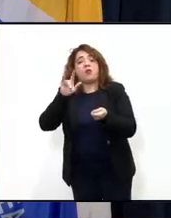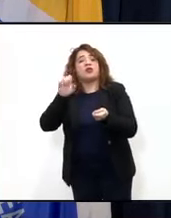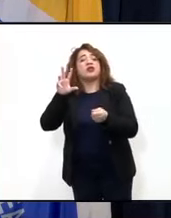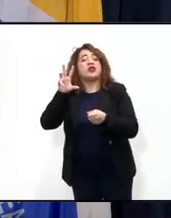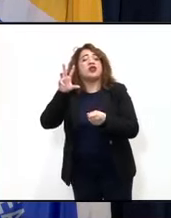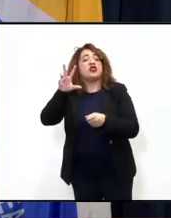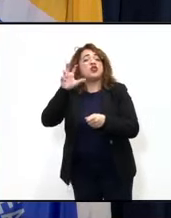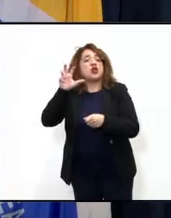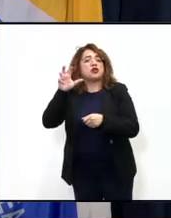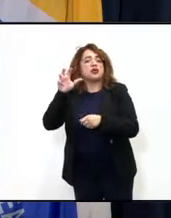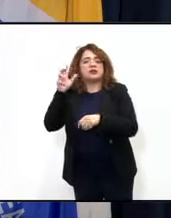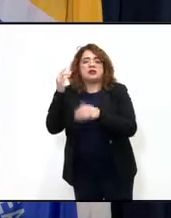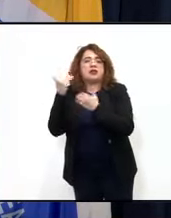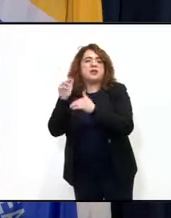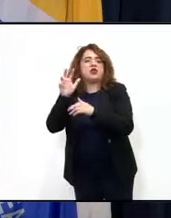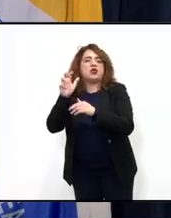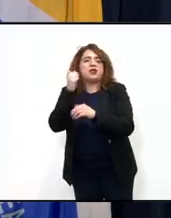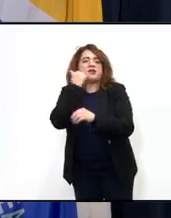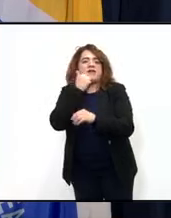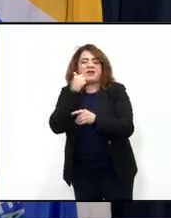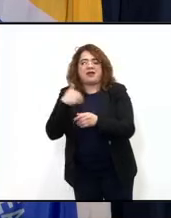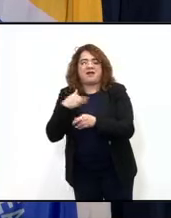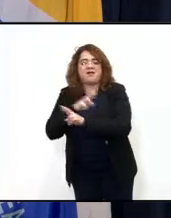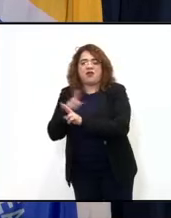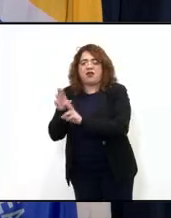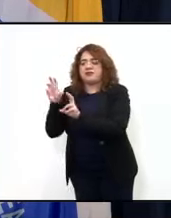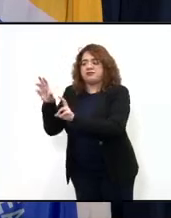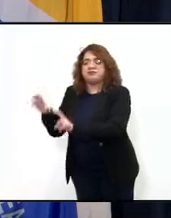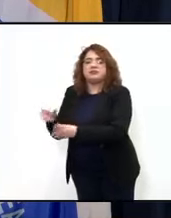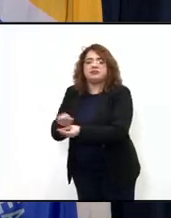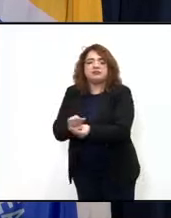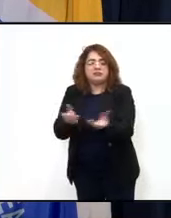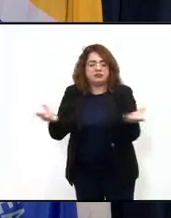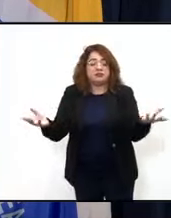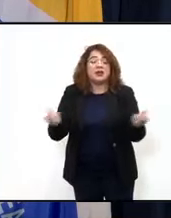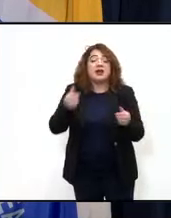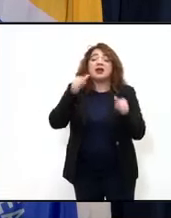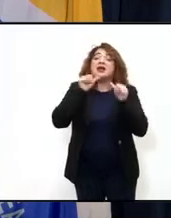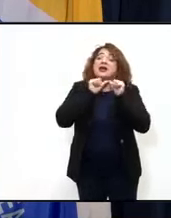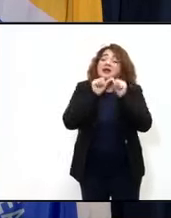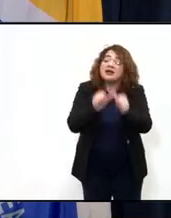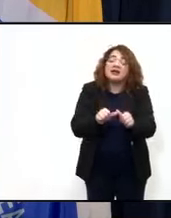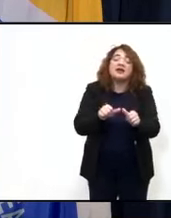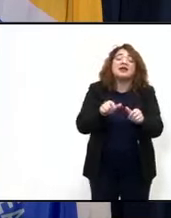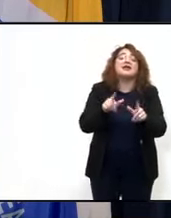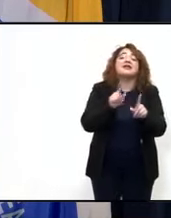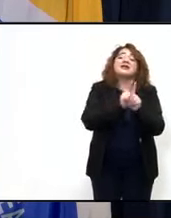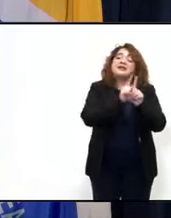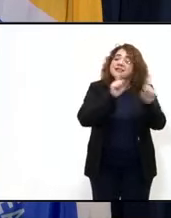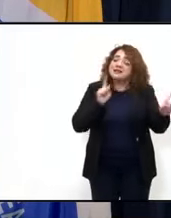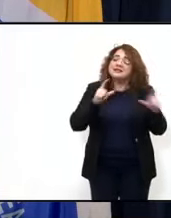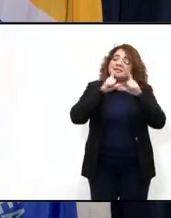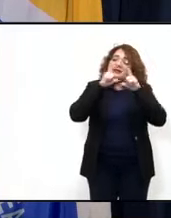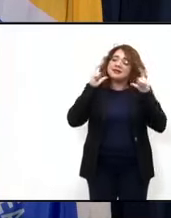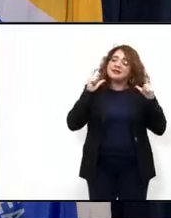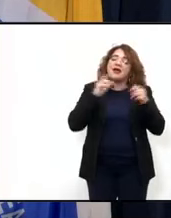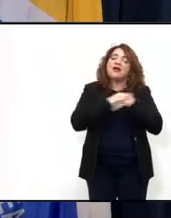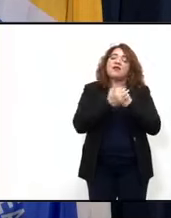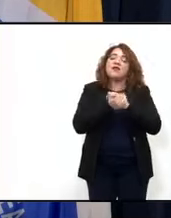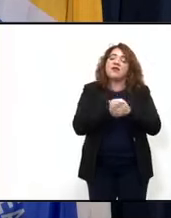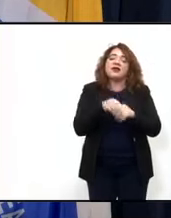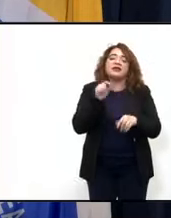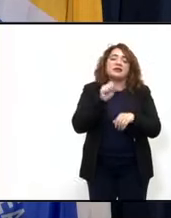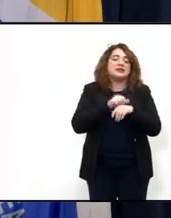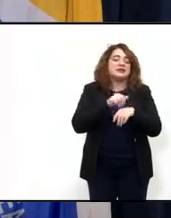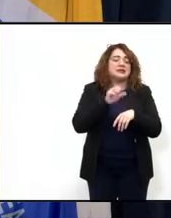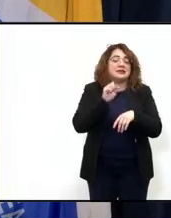continuar cubriéndose la cara, mantener ese distanciamiento físico adecuado y también seguir todos los